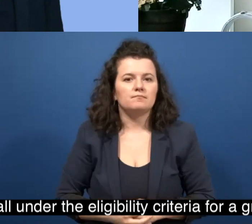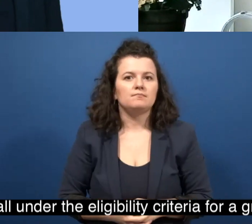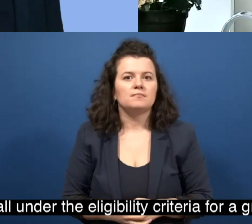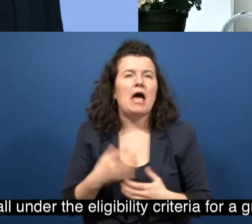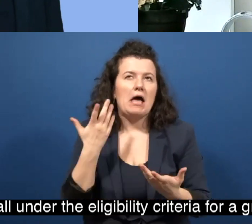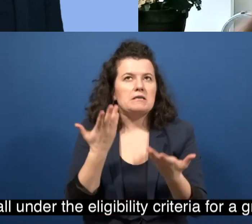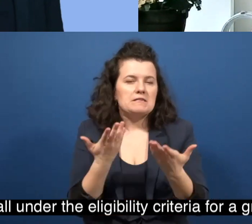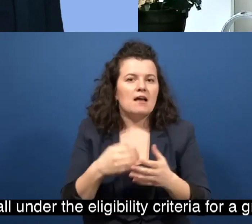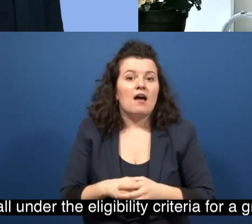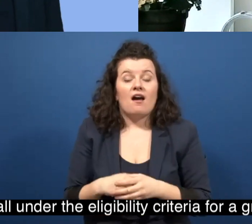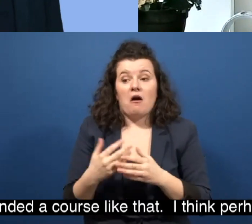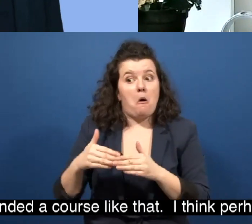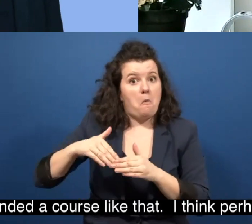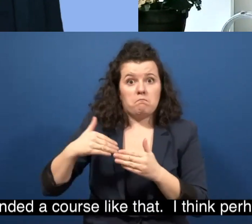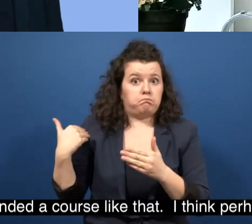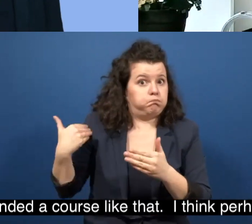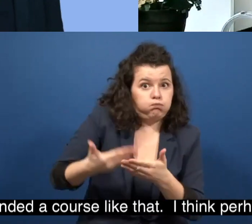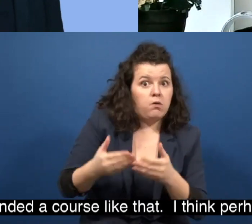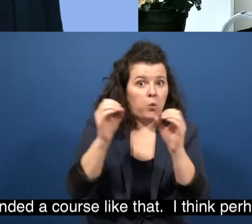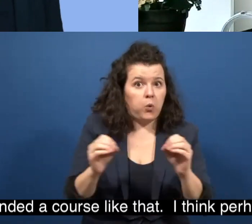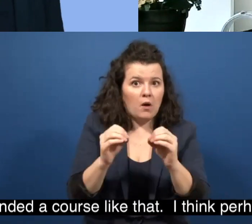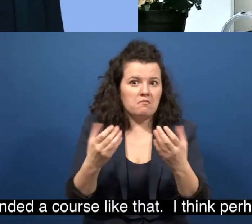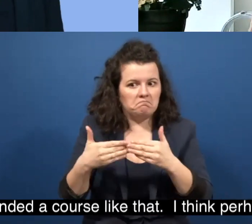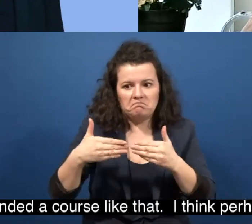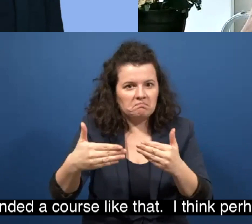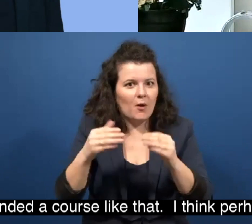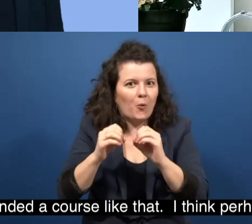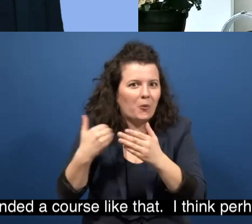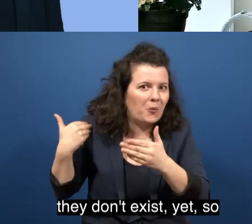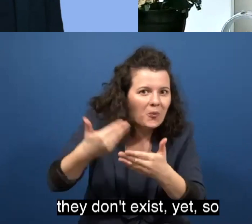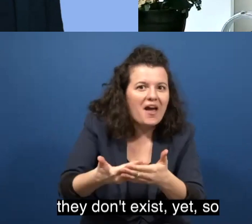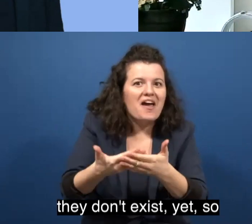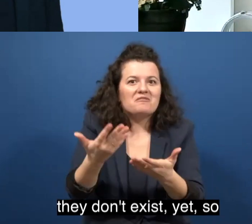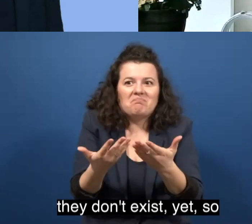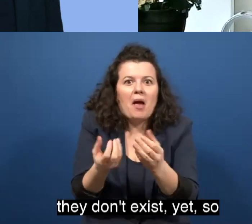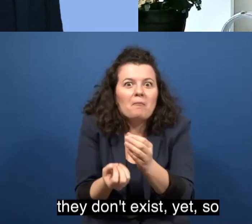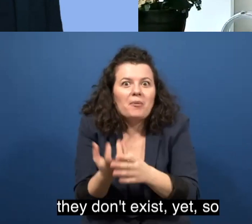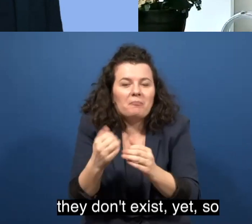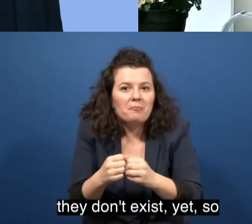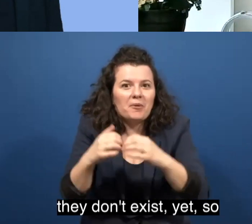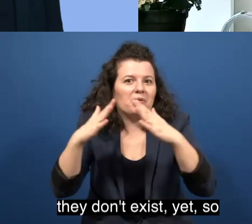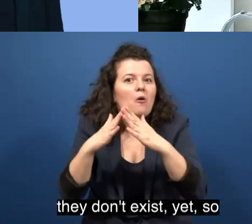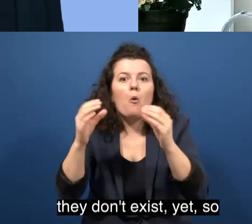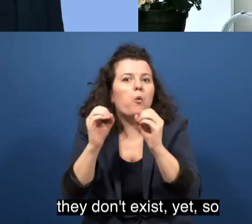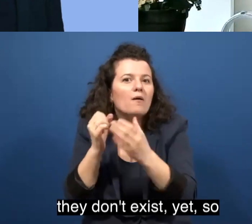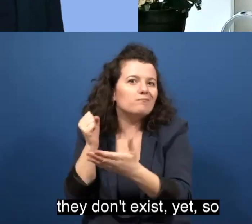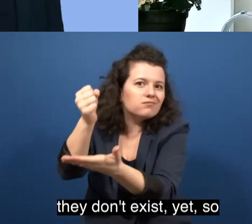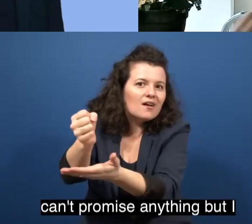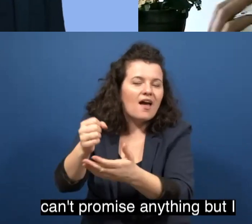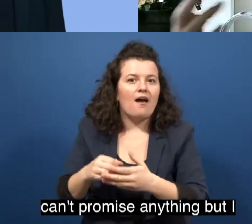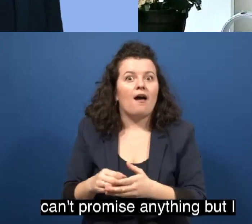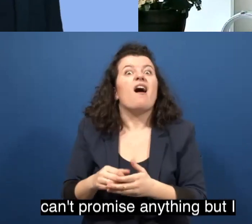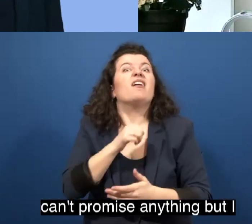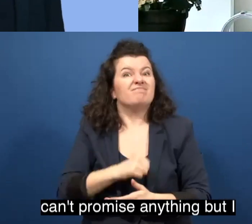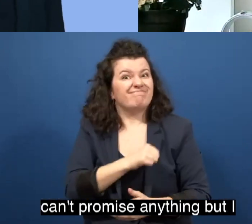dicha subvención. Todavía no se ha hecho porque todavía no existen, pero enfatizo el todavía no